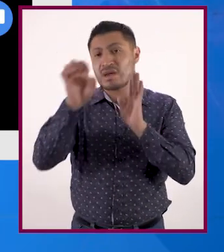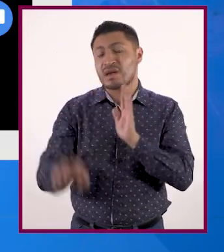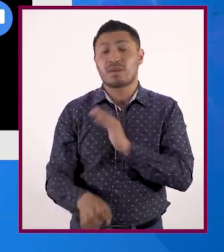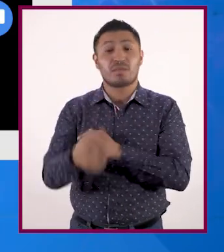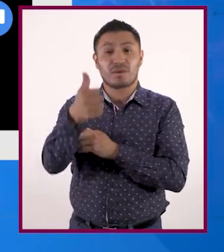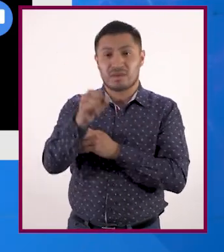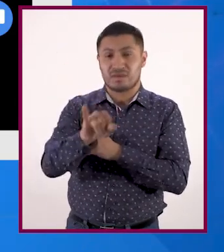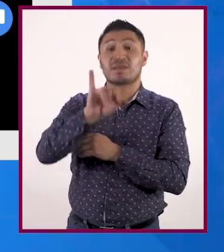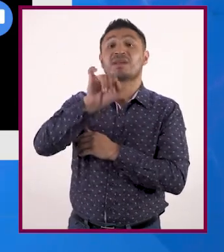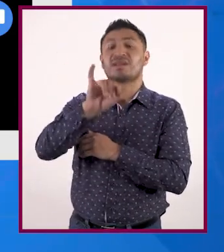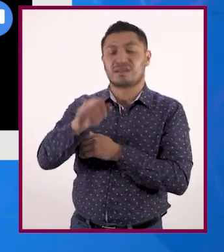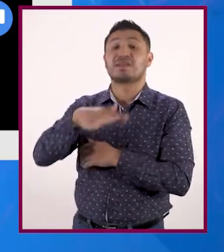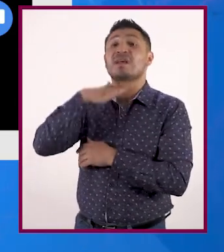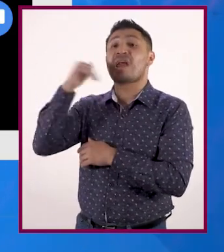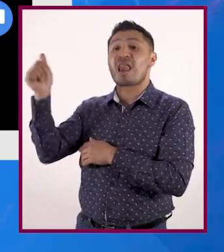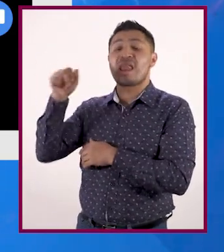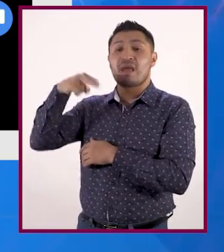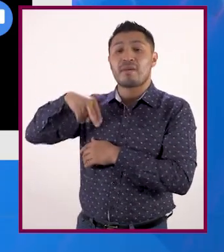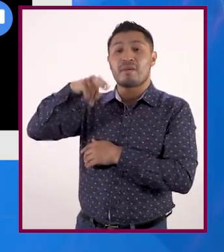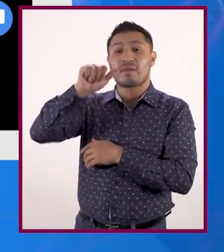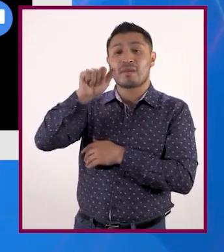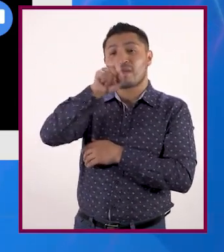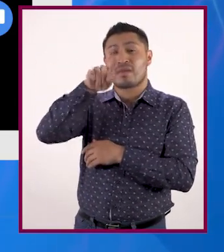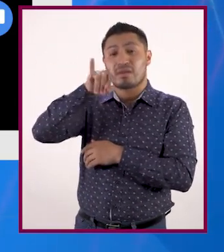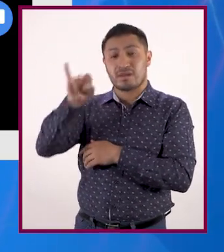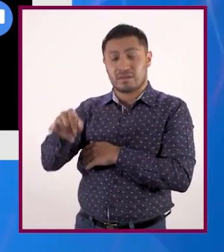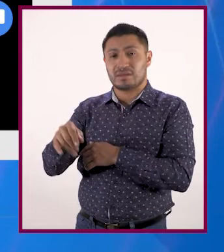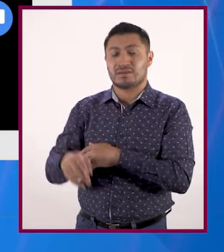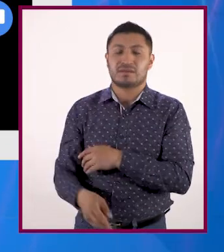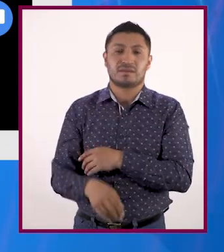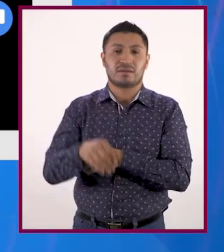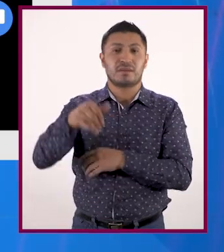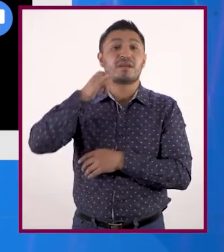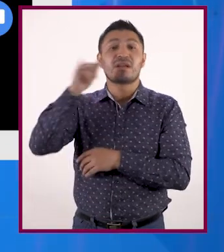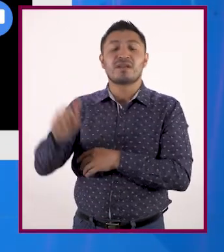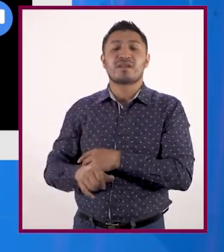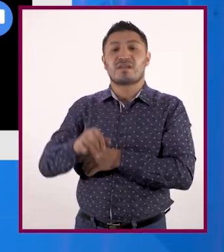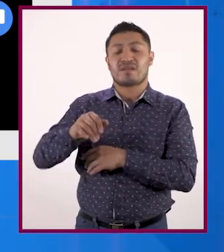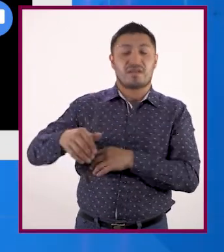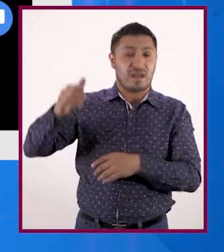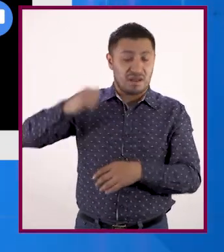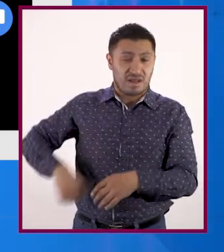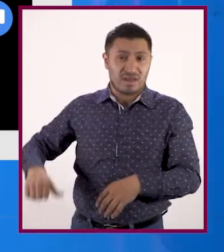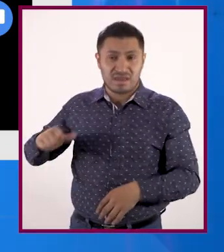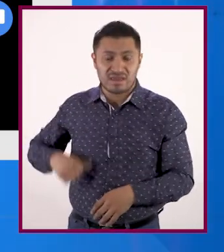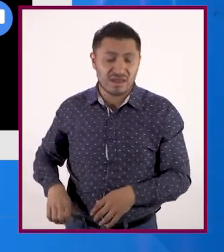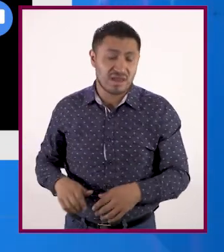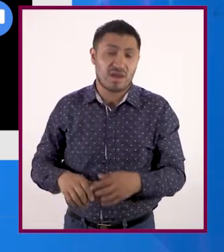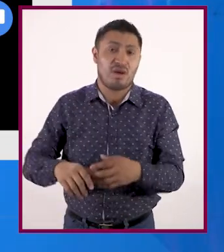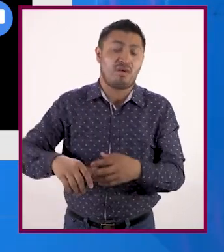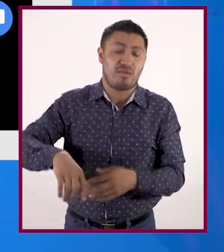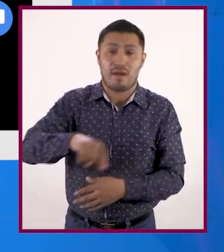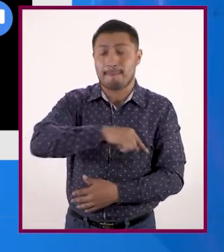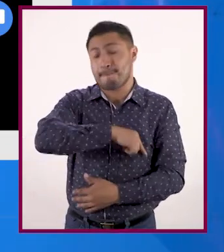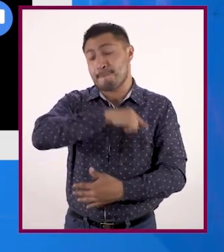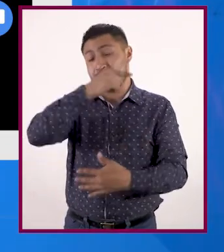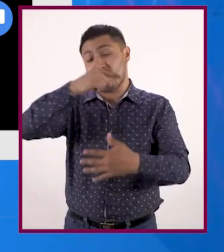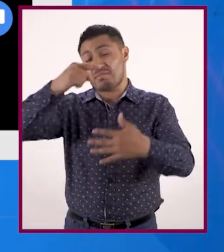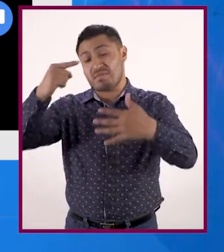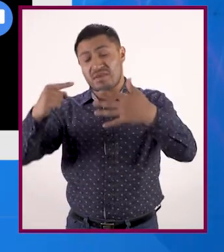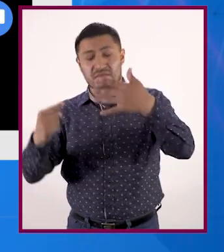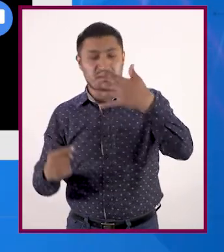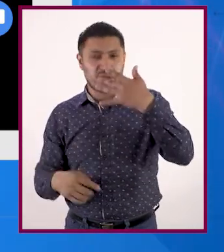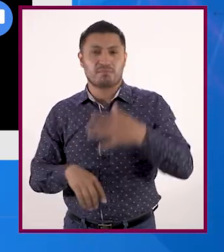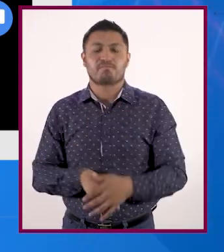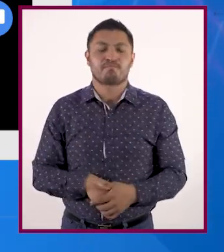la alemania nazi la italia fascista el régimen franquista este la